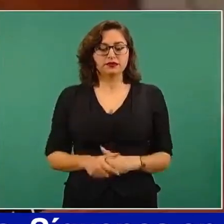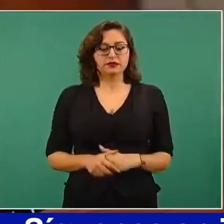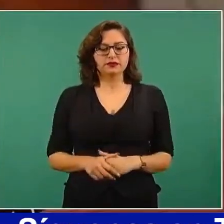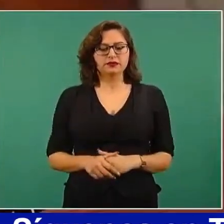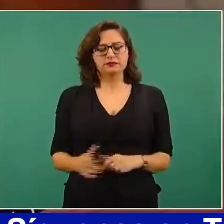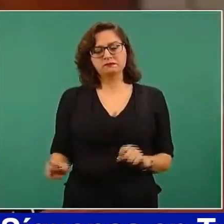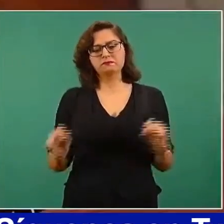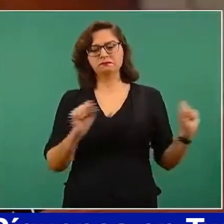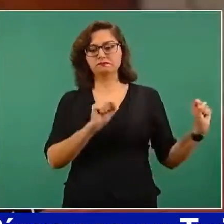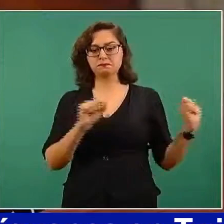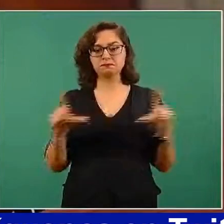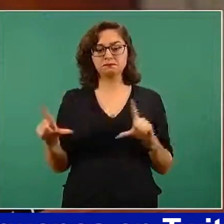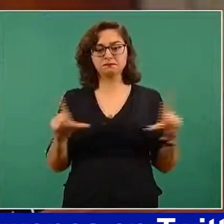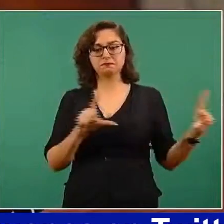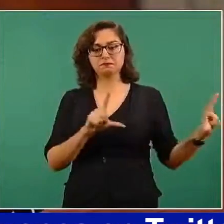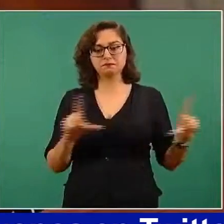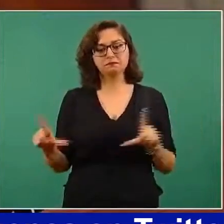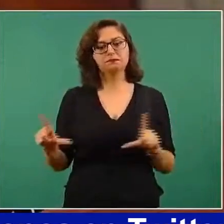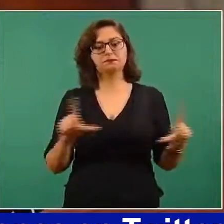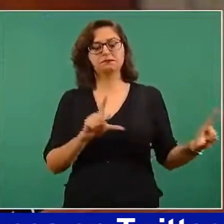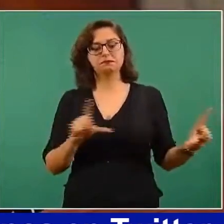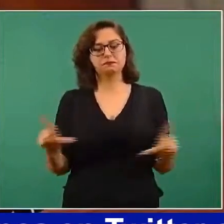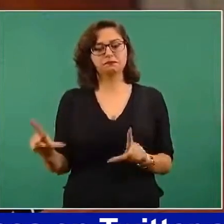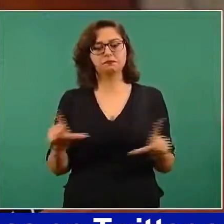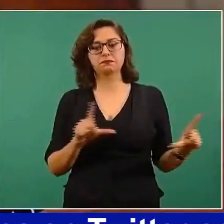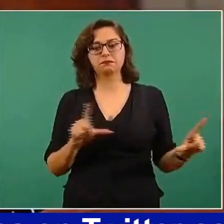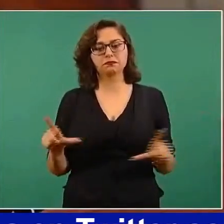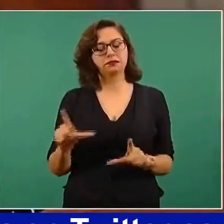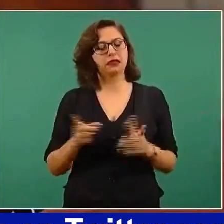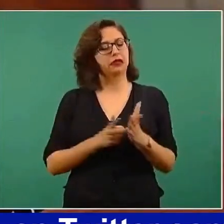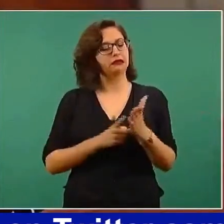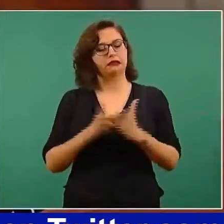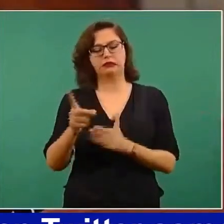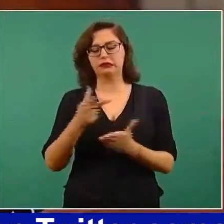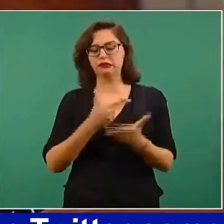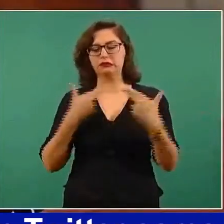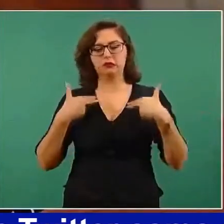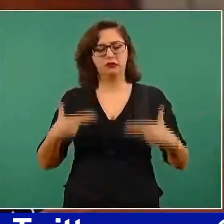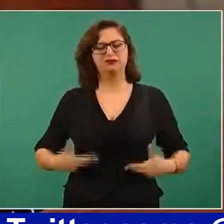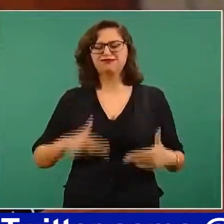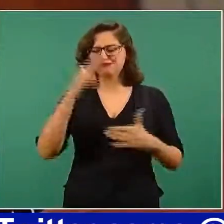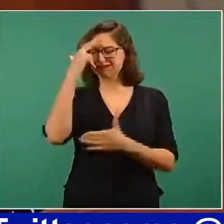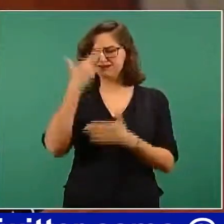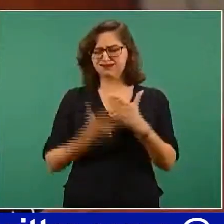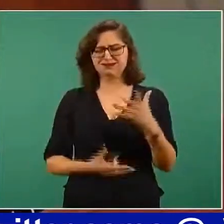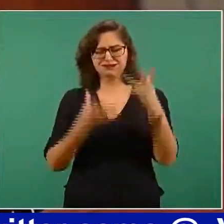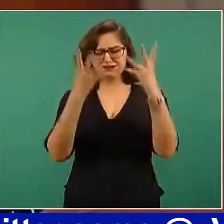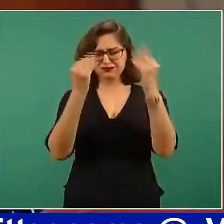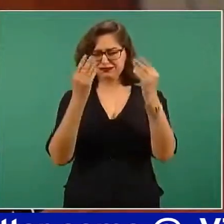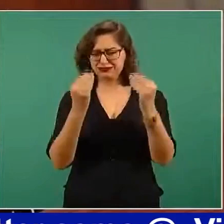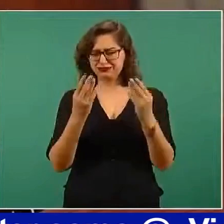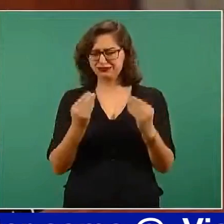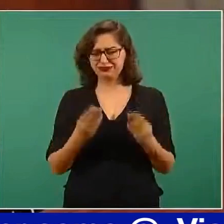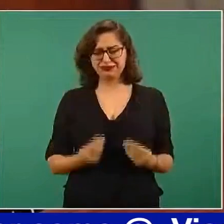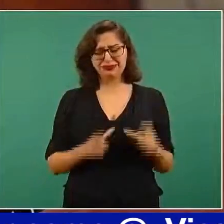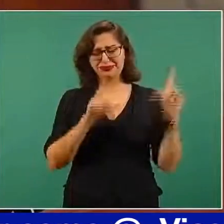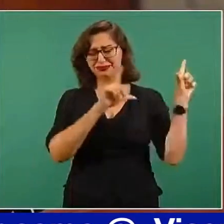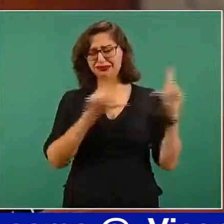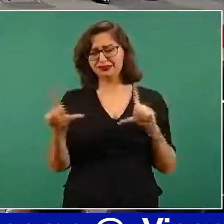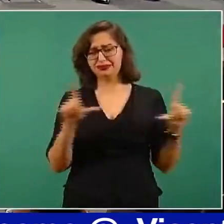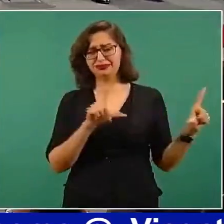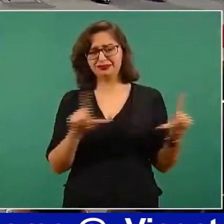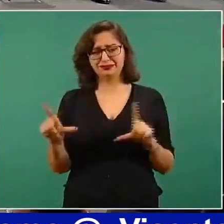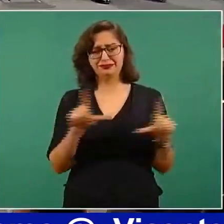que fueron los derechos fundamentales que se le violaron, ¿verdad? Síguele pasando, por favor. Este